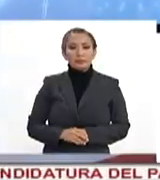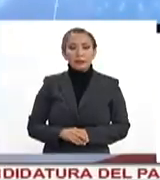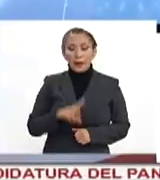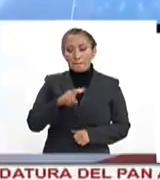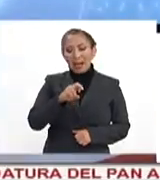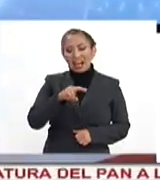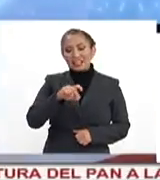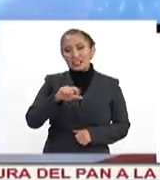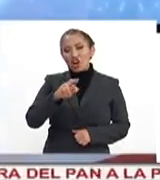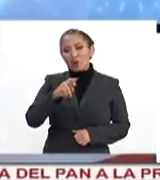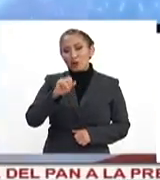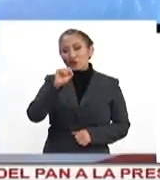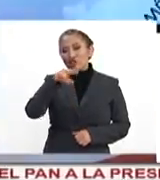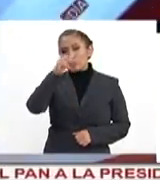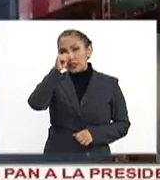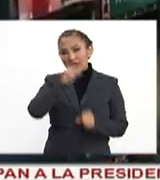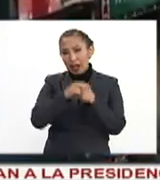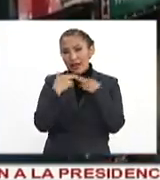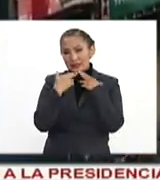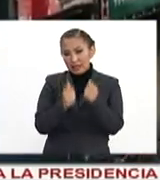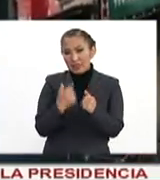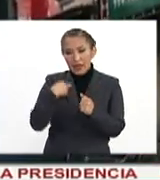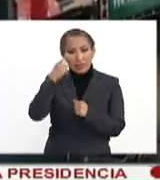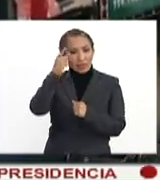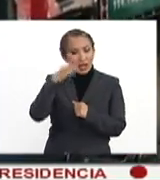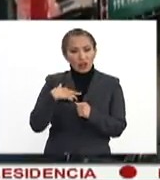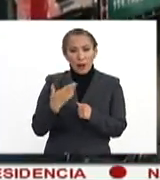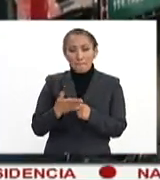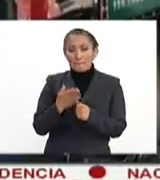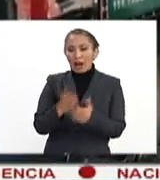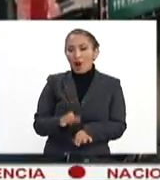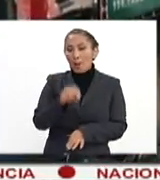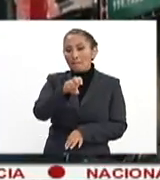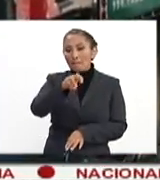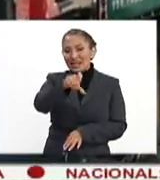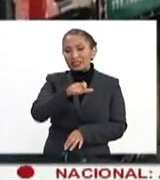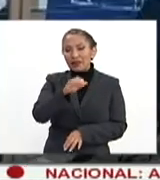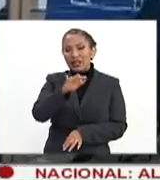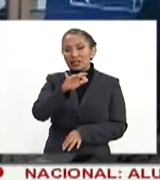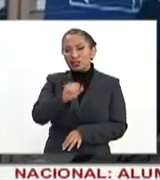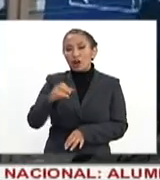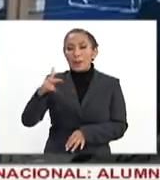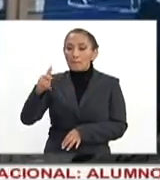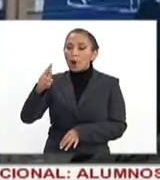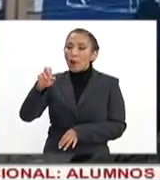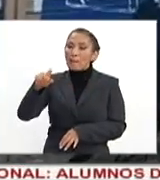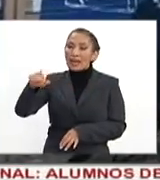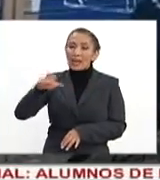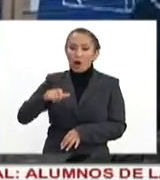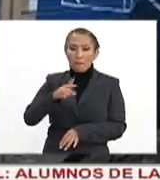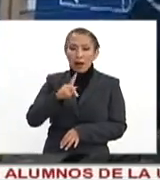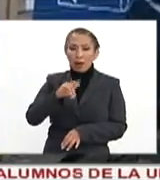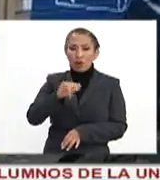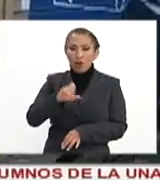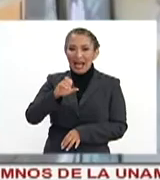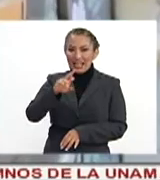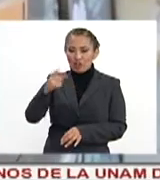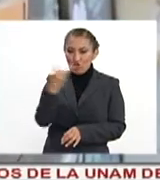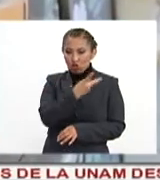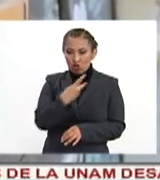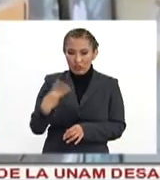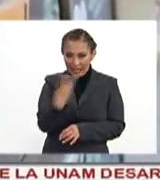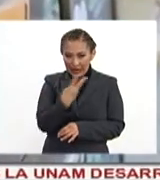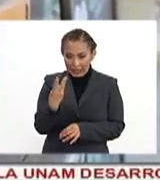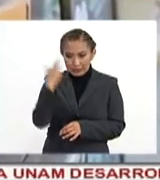Vanessa Rubio, subsecretaria de Hacienda, y los directores de Bancomext, Francisco González, y de ProMéxico, Paulo Carreño, iniciaron